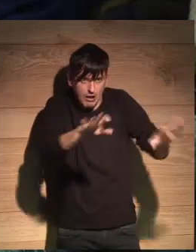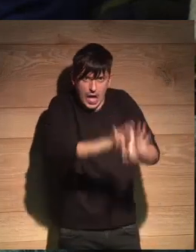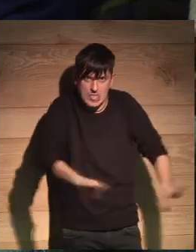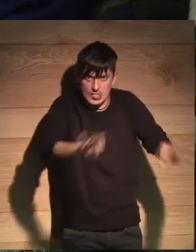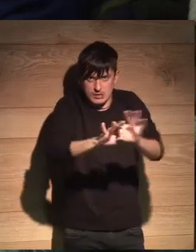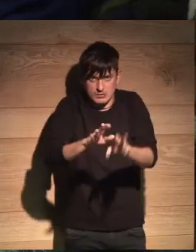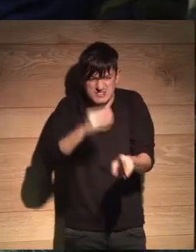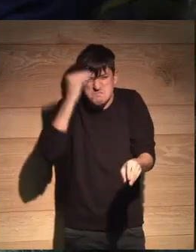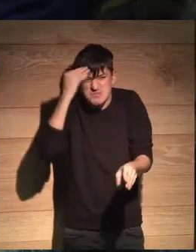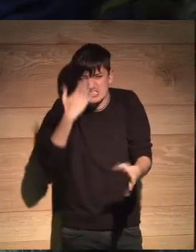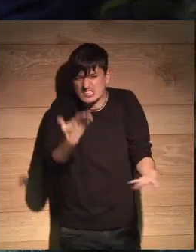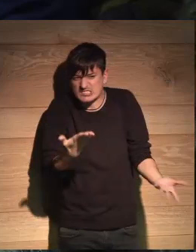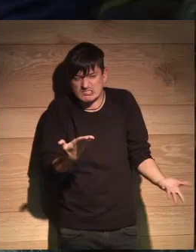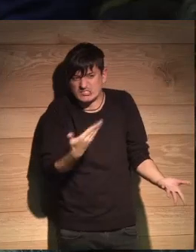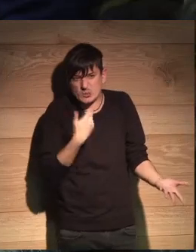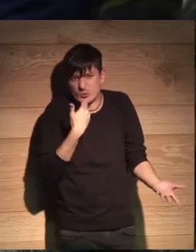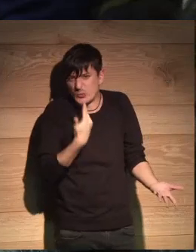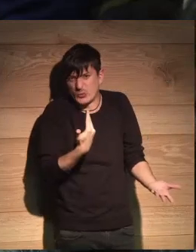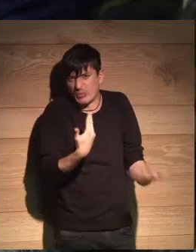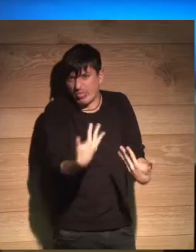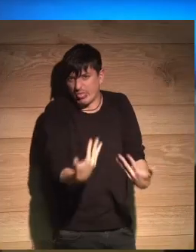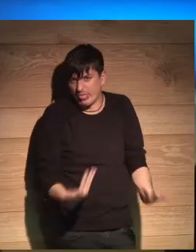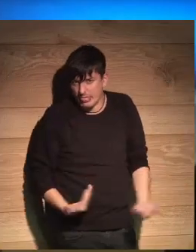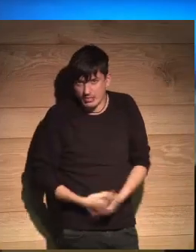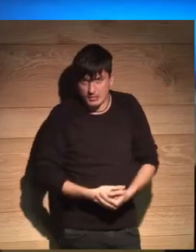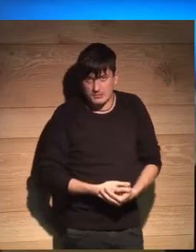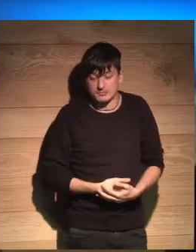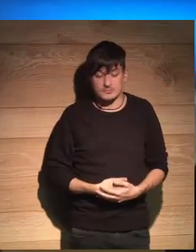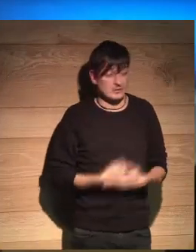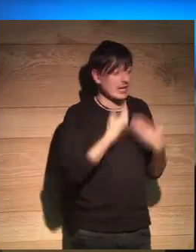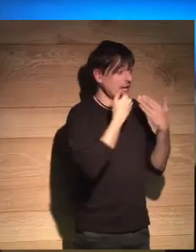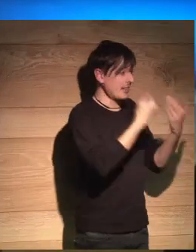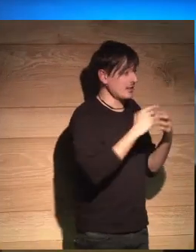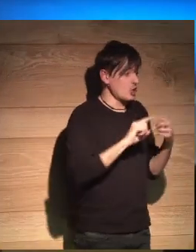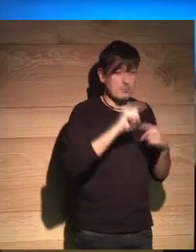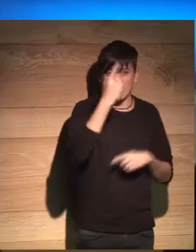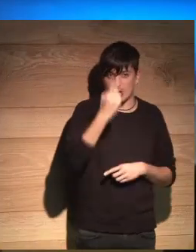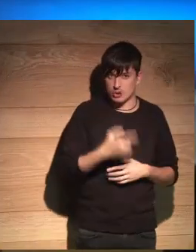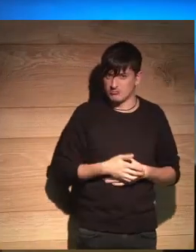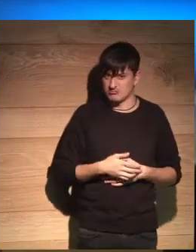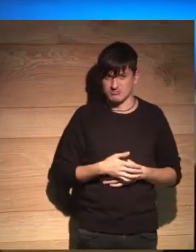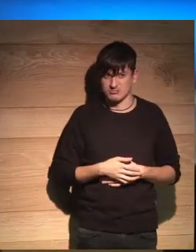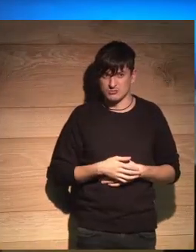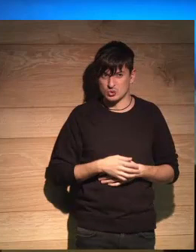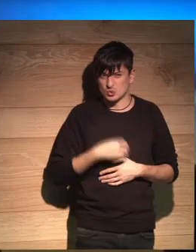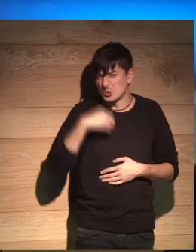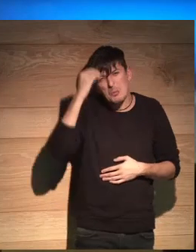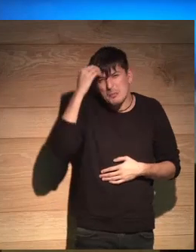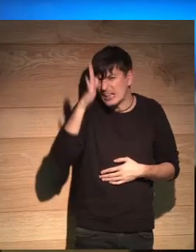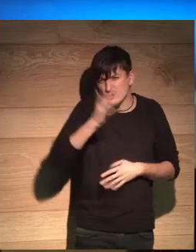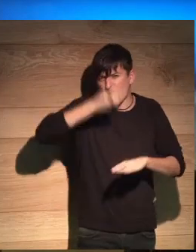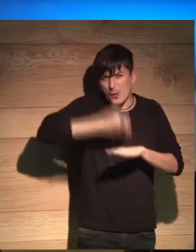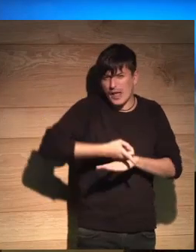científica porque les parece que es degradarse? Gracias, Carlos. Vamos a ver, lo primero es que no creo que